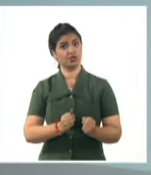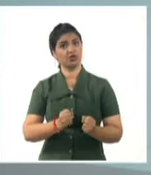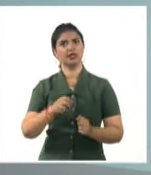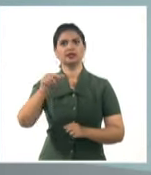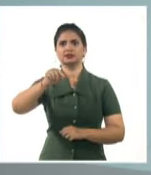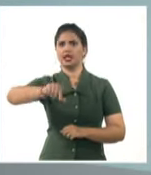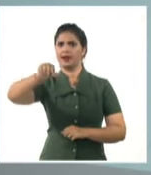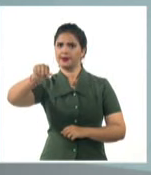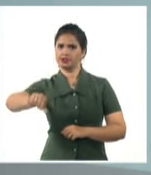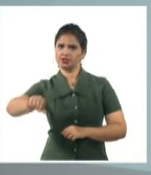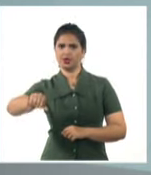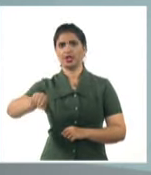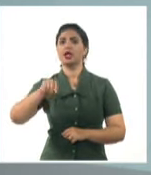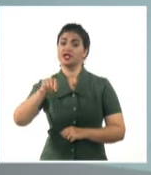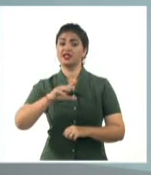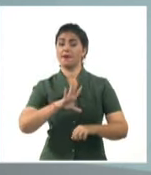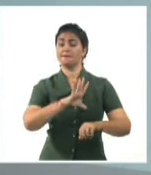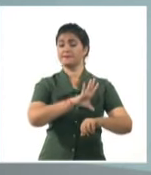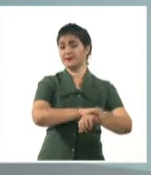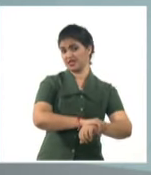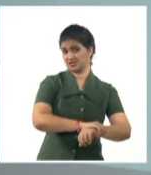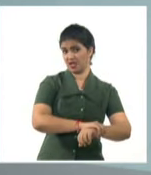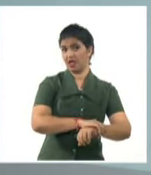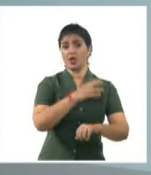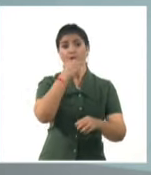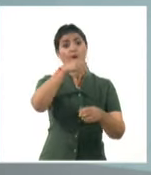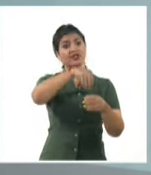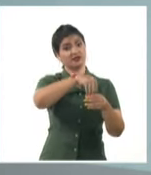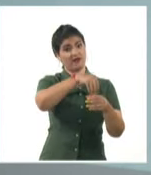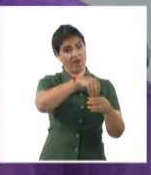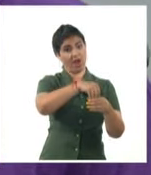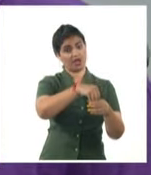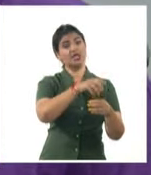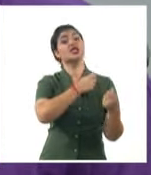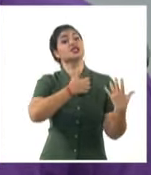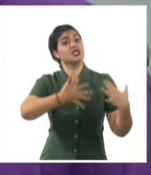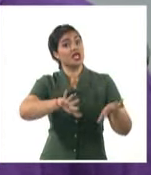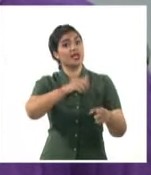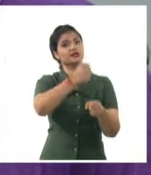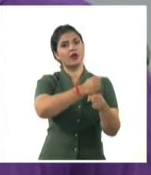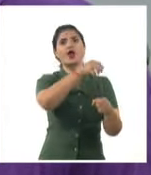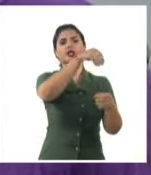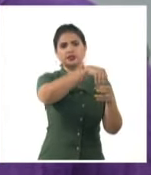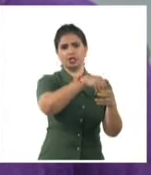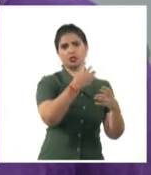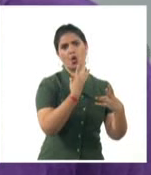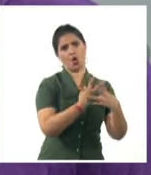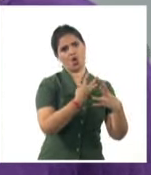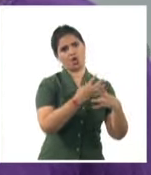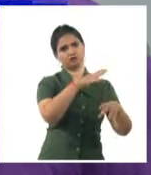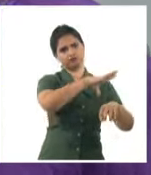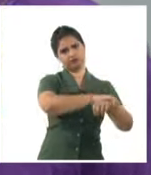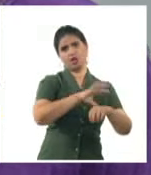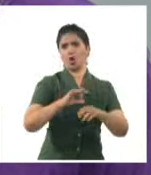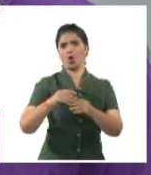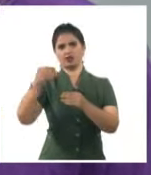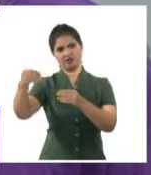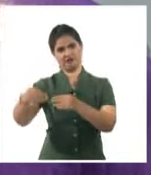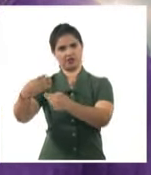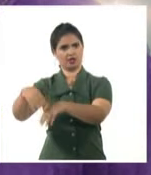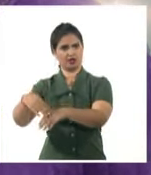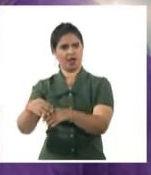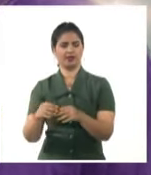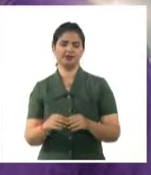que están privadas de libertad y que puedan desempeñarse en la labor. Mantiene y refuerza la protección